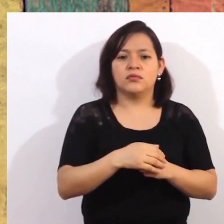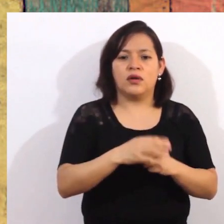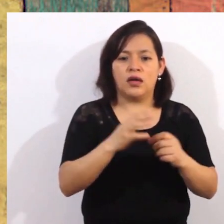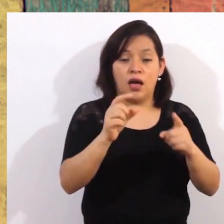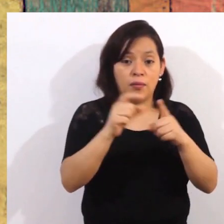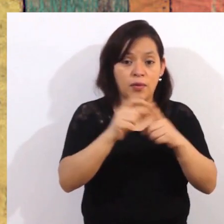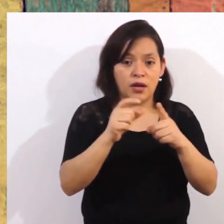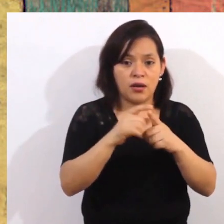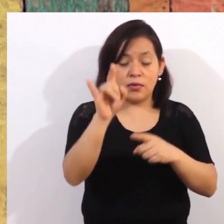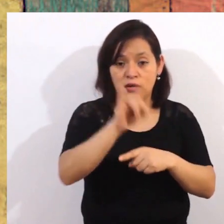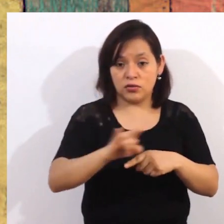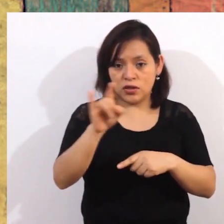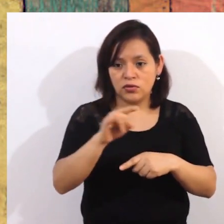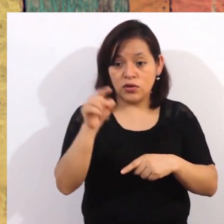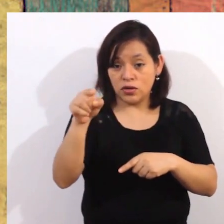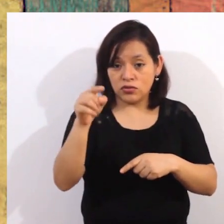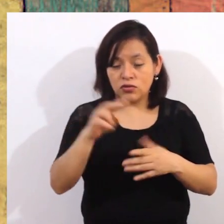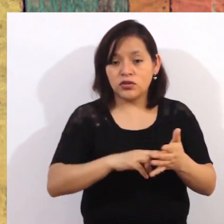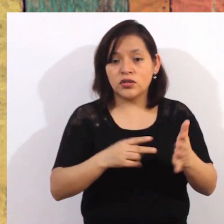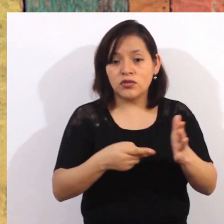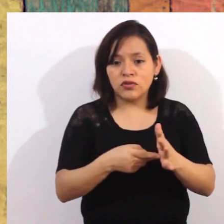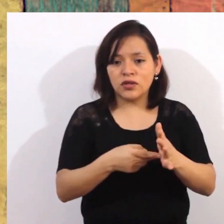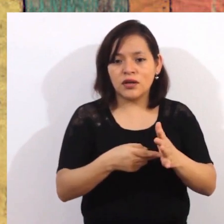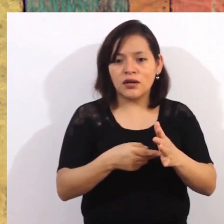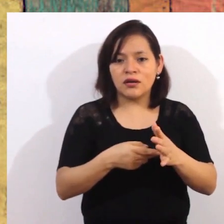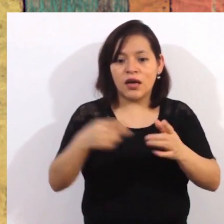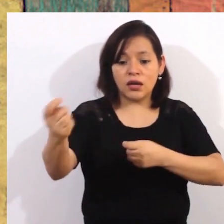el término oikonomía,